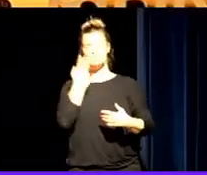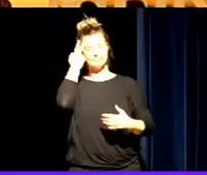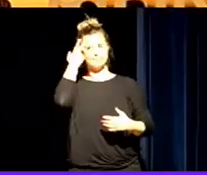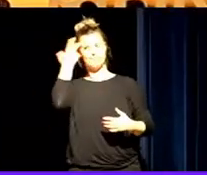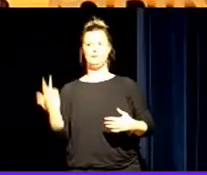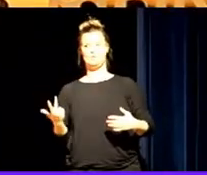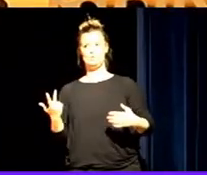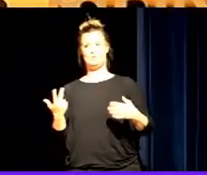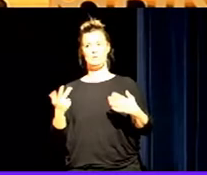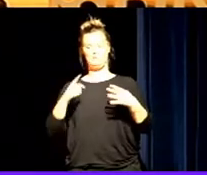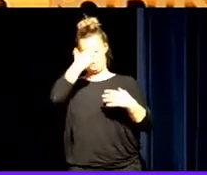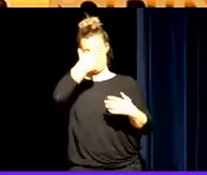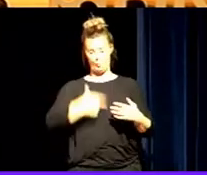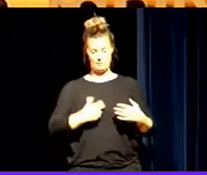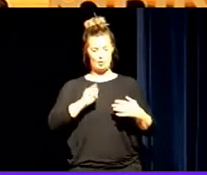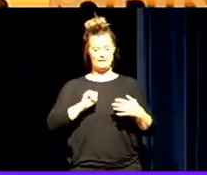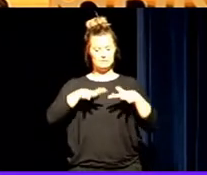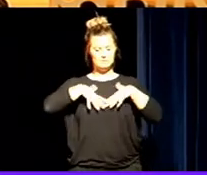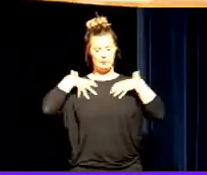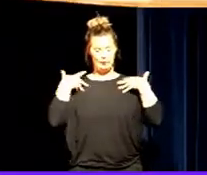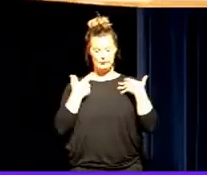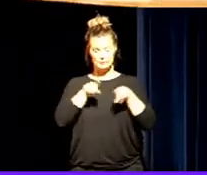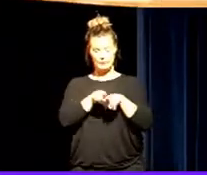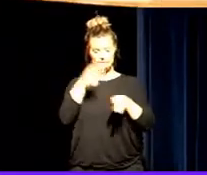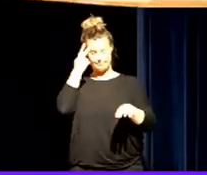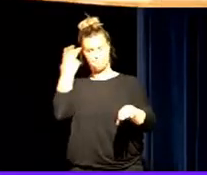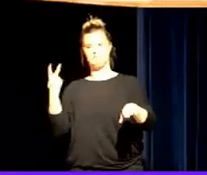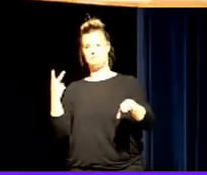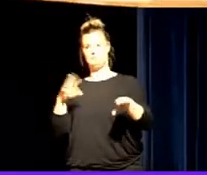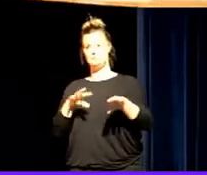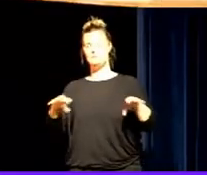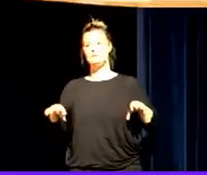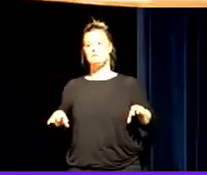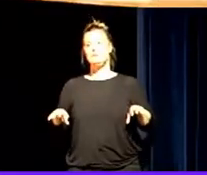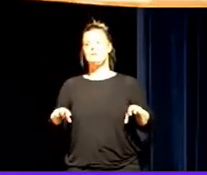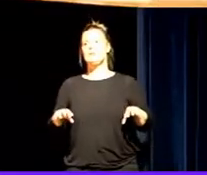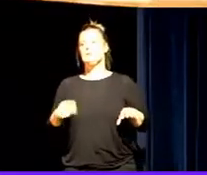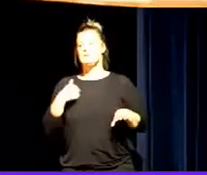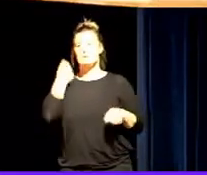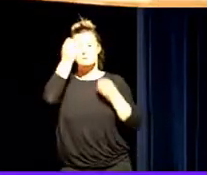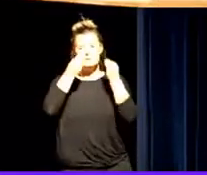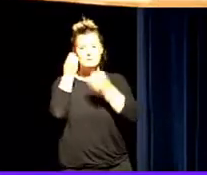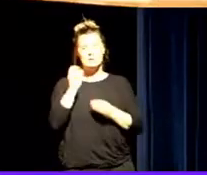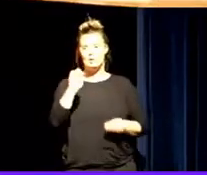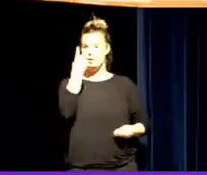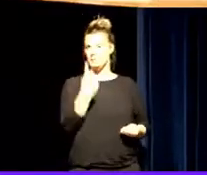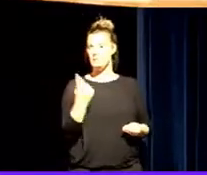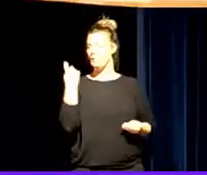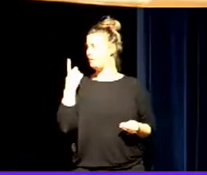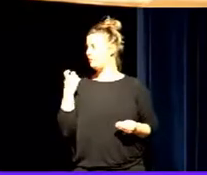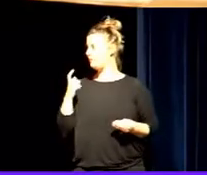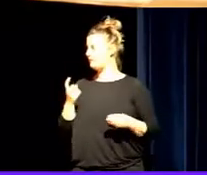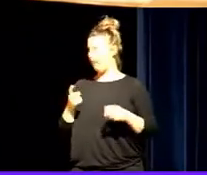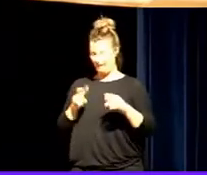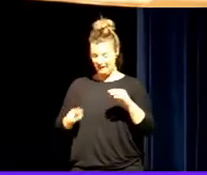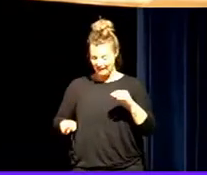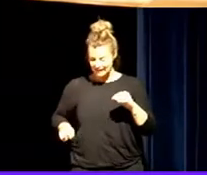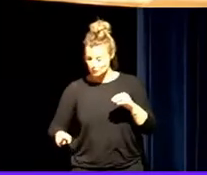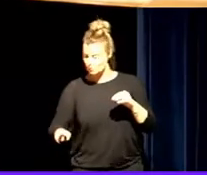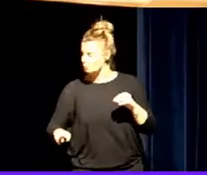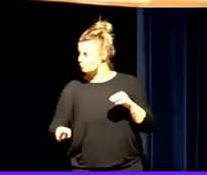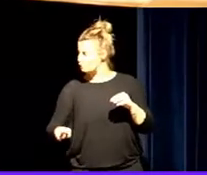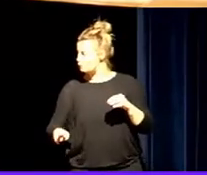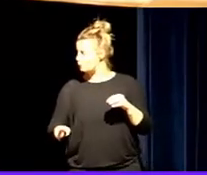a veces del cuerpo y de las emociones, ¿no? Y entonces yo creo que lo primero, hay que enchufar todo esto de la